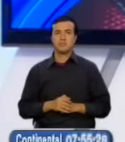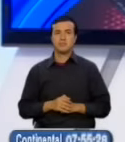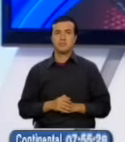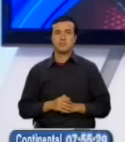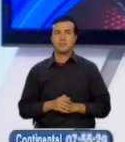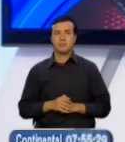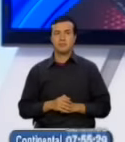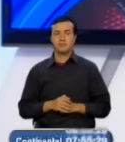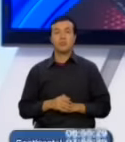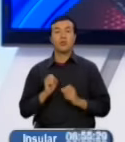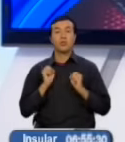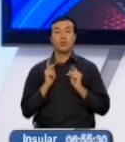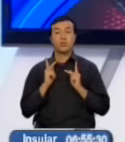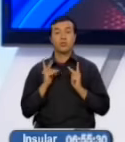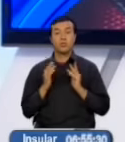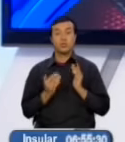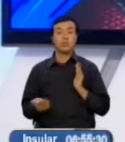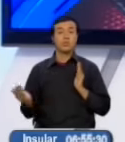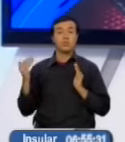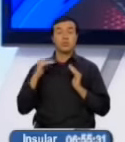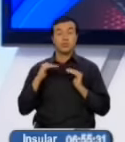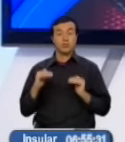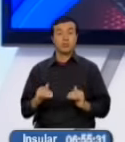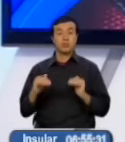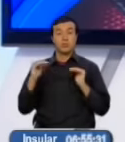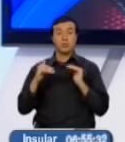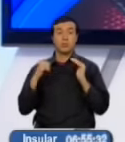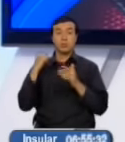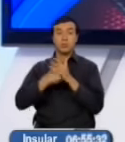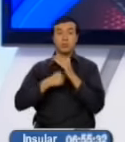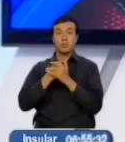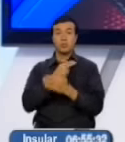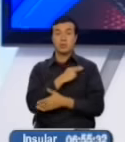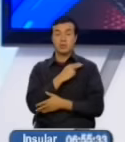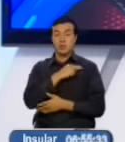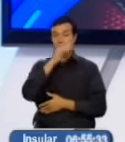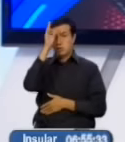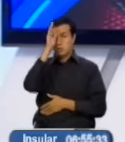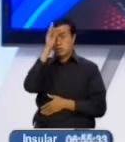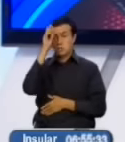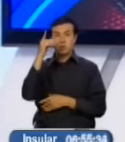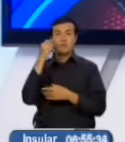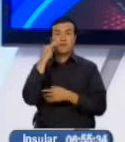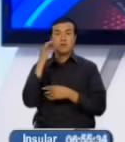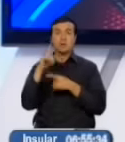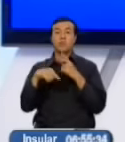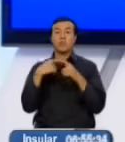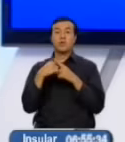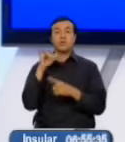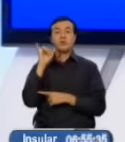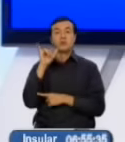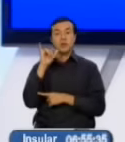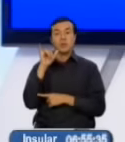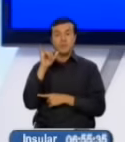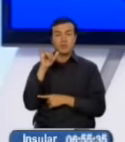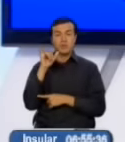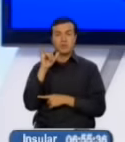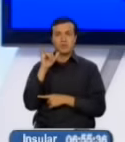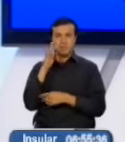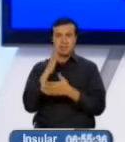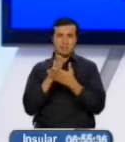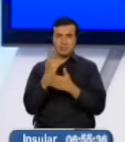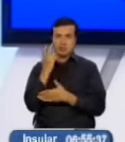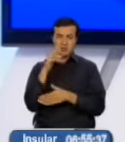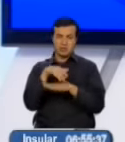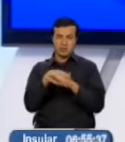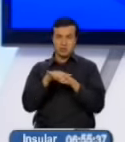Y como una oportunidad para recuperarse, asume el nuevo reto la Universidad Católica, que abrirá la fecha el sábado al mediodía en el Estadio Olímpico Atahualpa